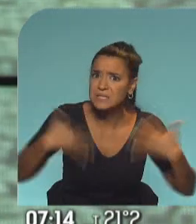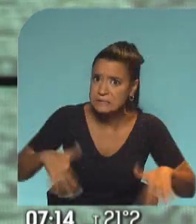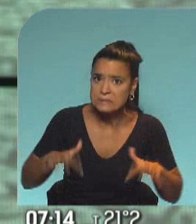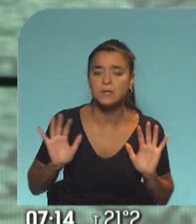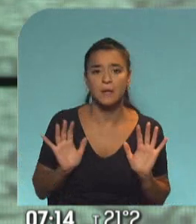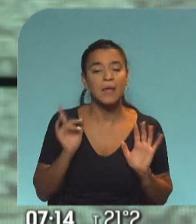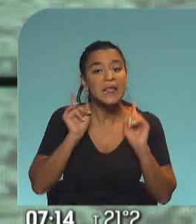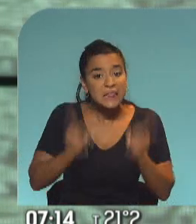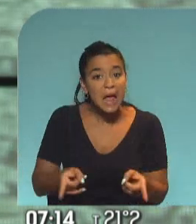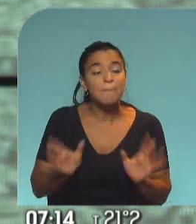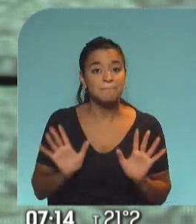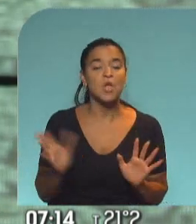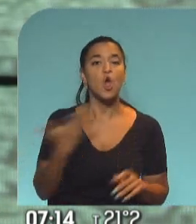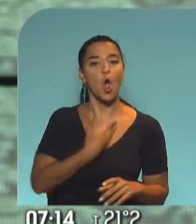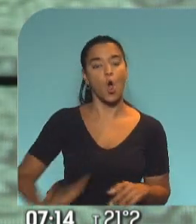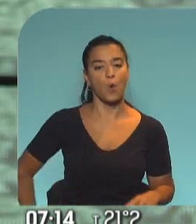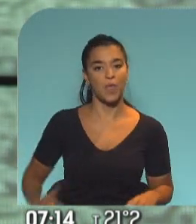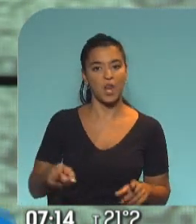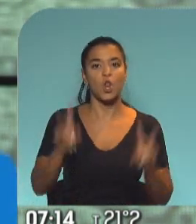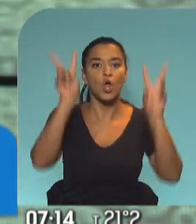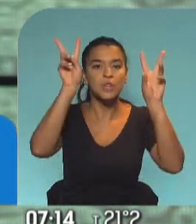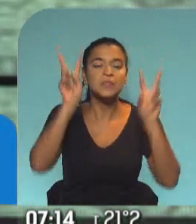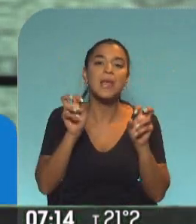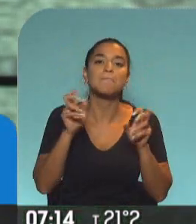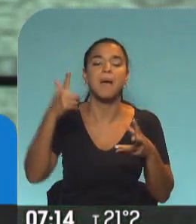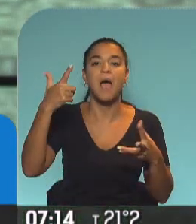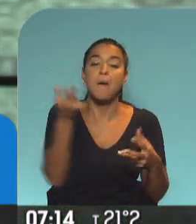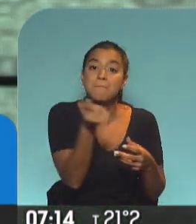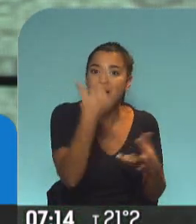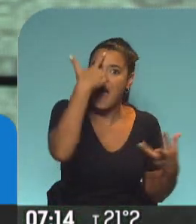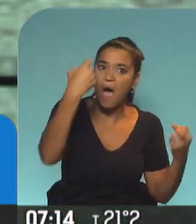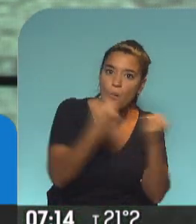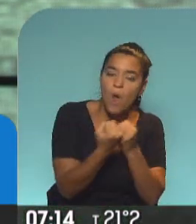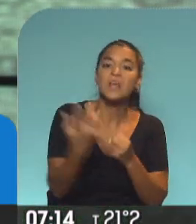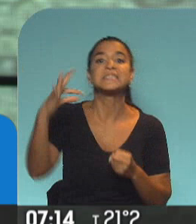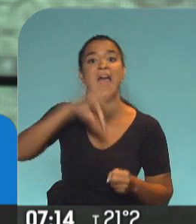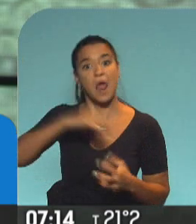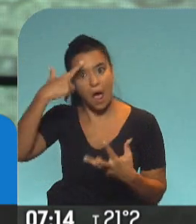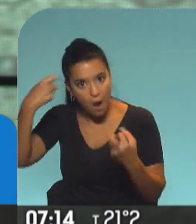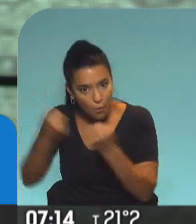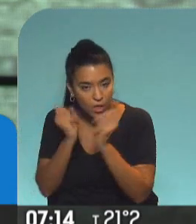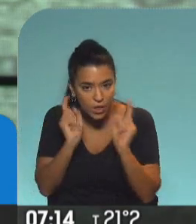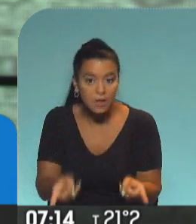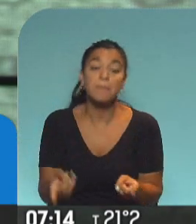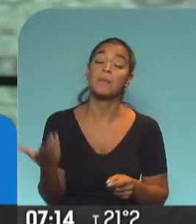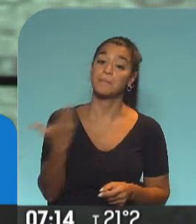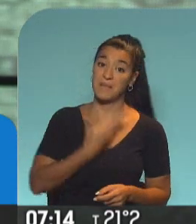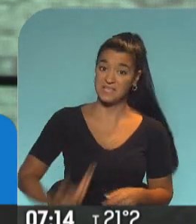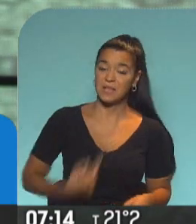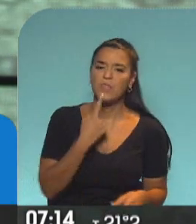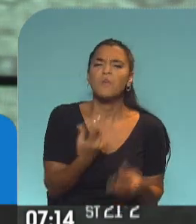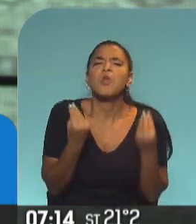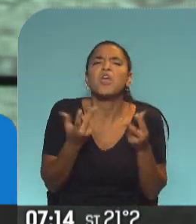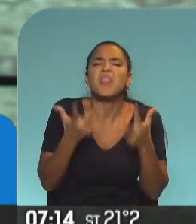pero también es lo que el gobierno está encarando, el tema de los acuerdos por precios y salarios. Y allí el presidente habló del tema. ¿A qué se